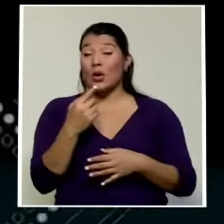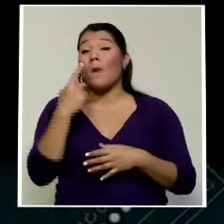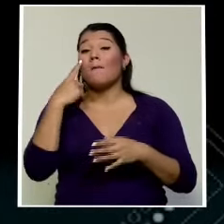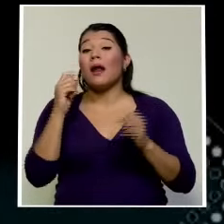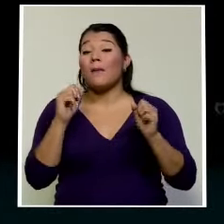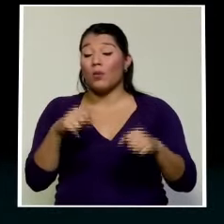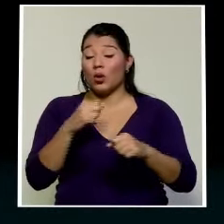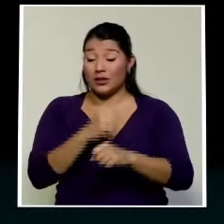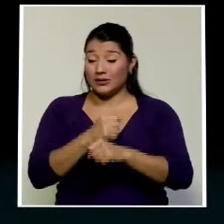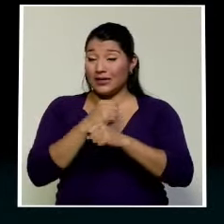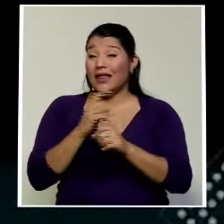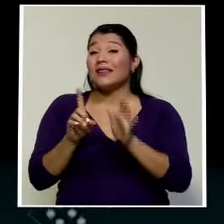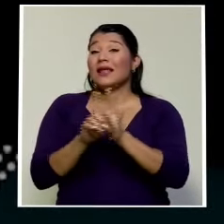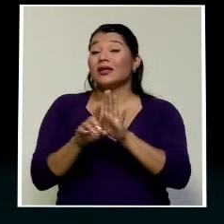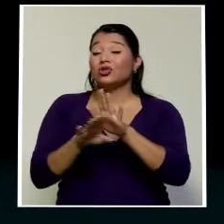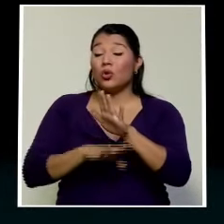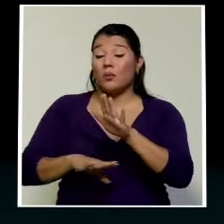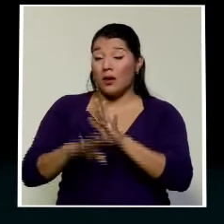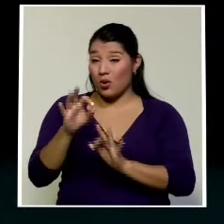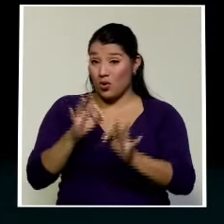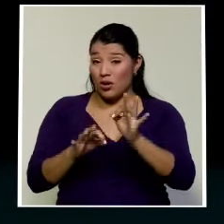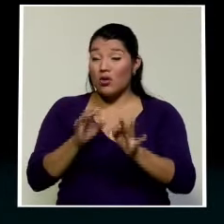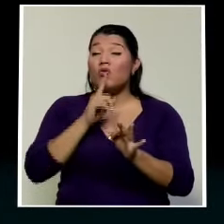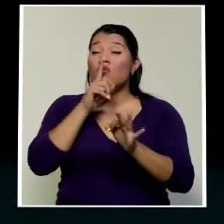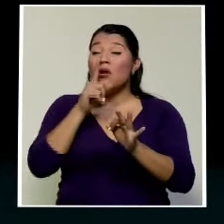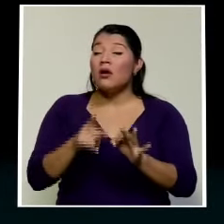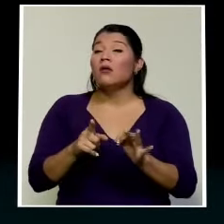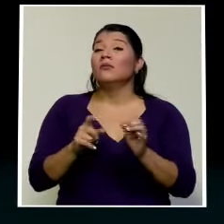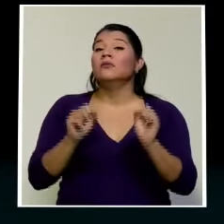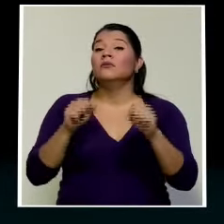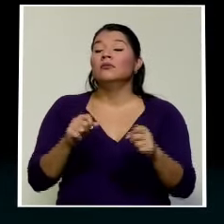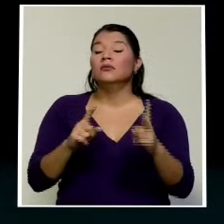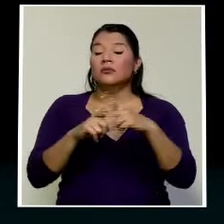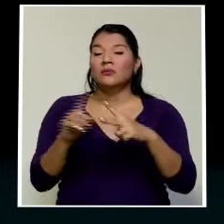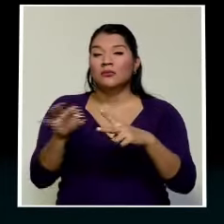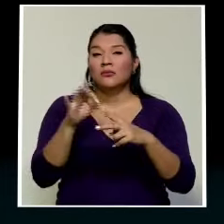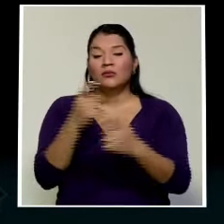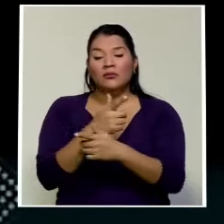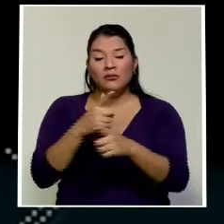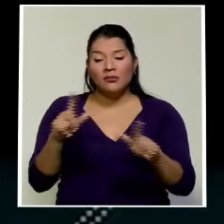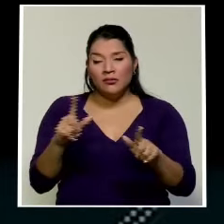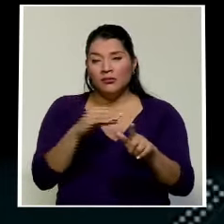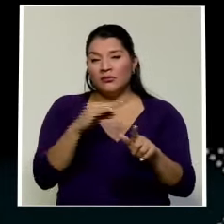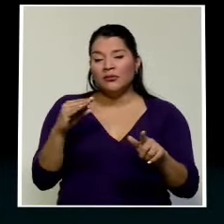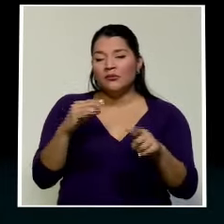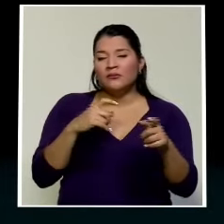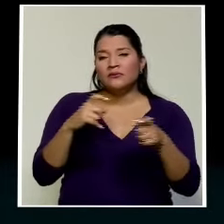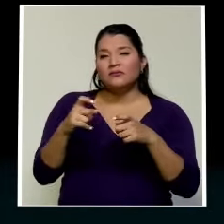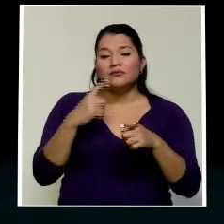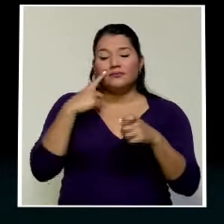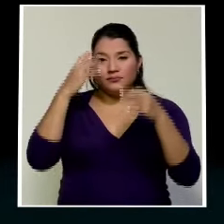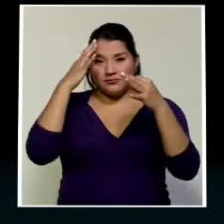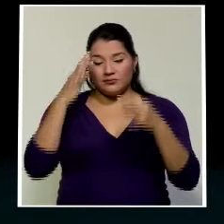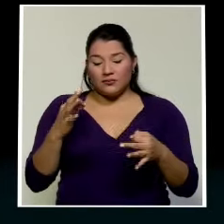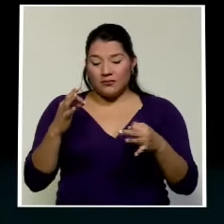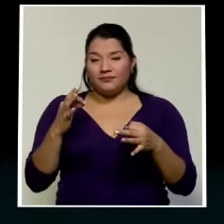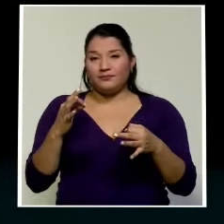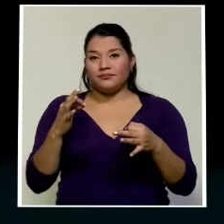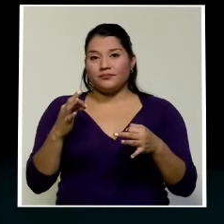que el derecho fundamental de justicia sea ejercido libre de todo tipo de injerencia y control para las decisiones que se